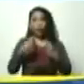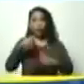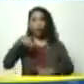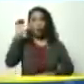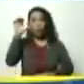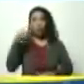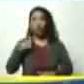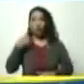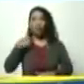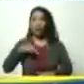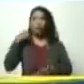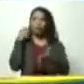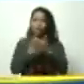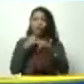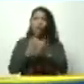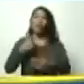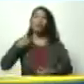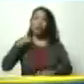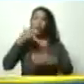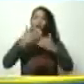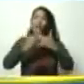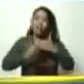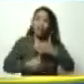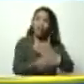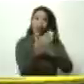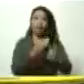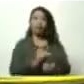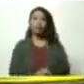insistir tenemos que avanzar